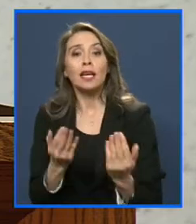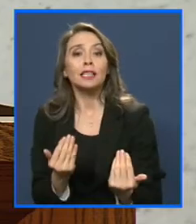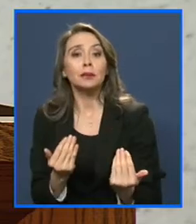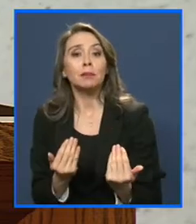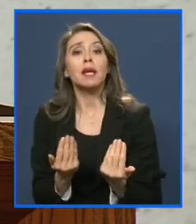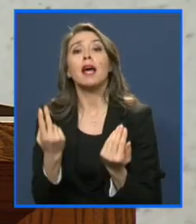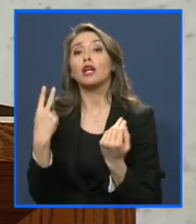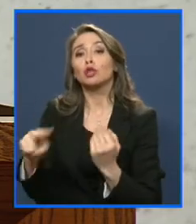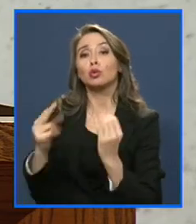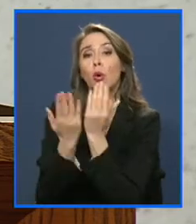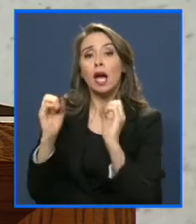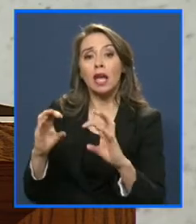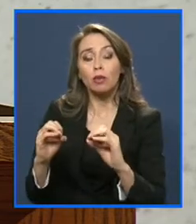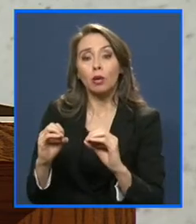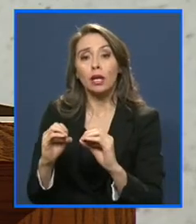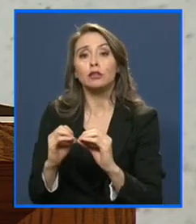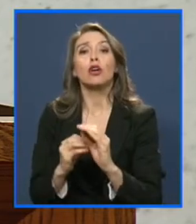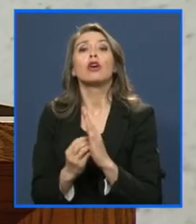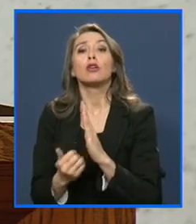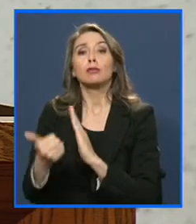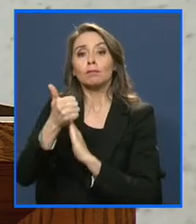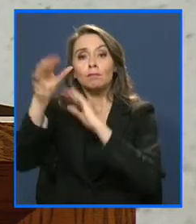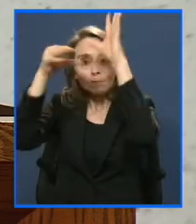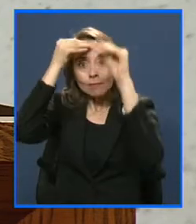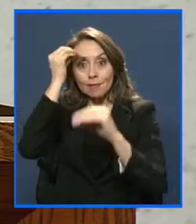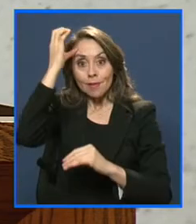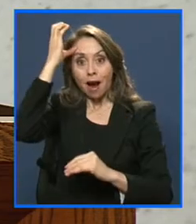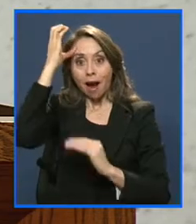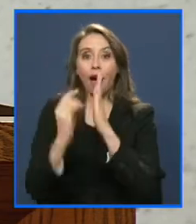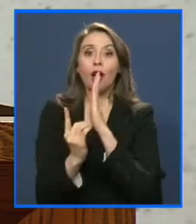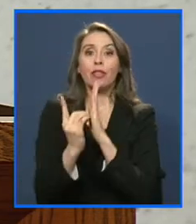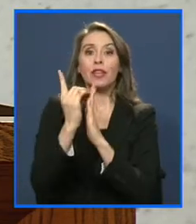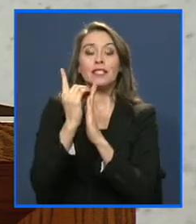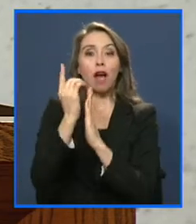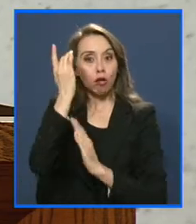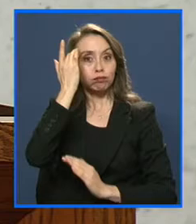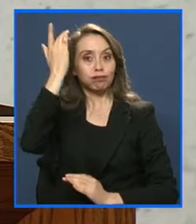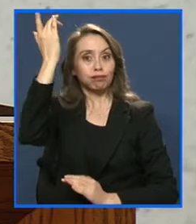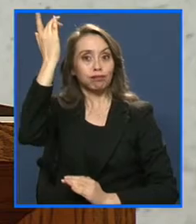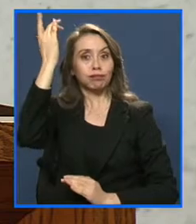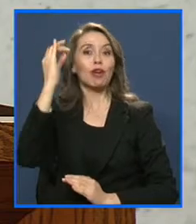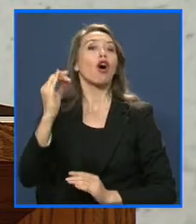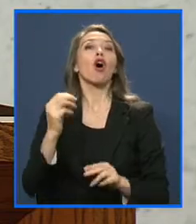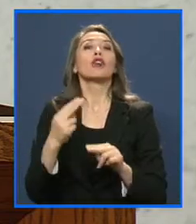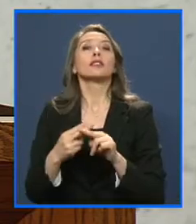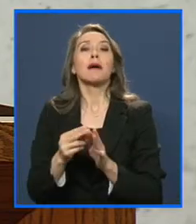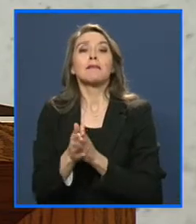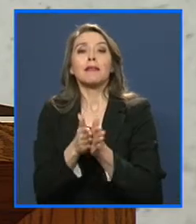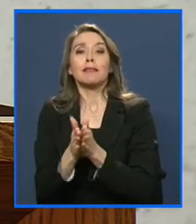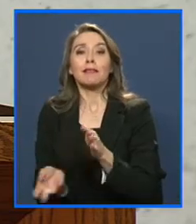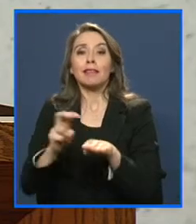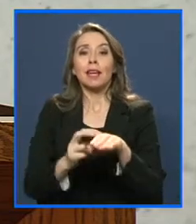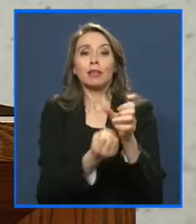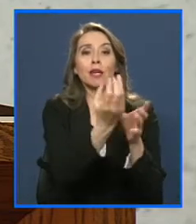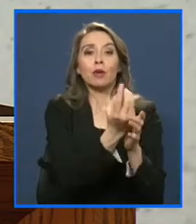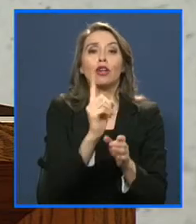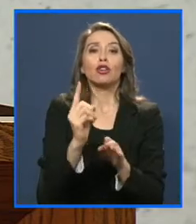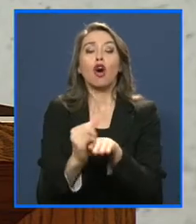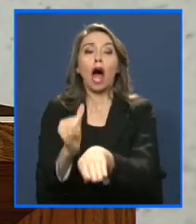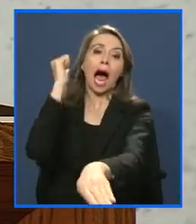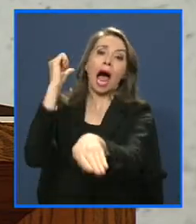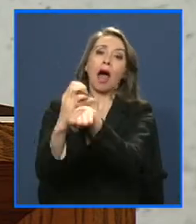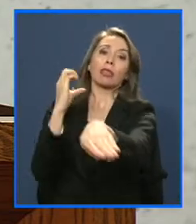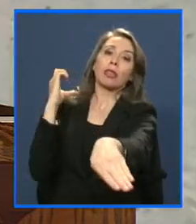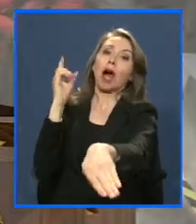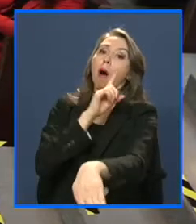que su educación los ponga la frontera del conocimiento y del intelectual o en la locomotora de la innovación y no en el vagón de cola de